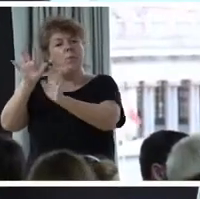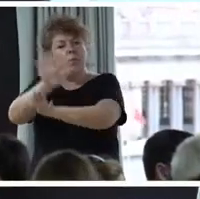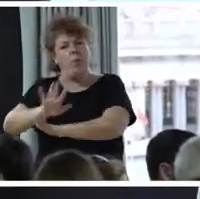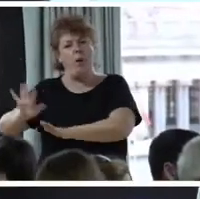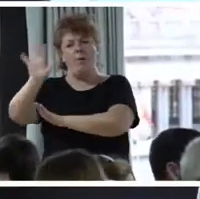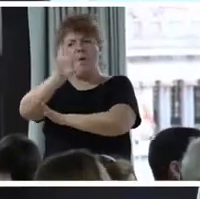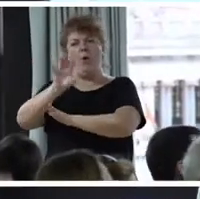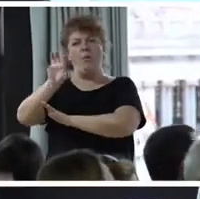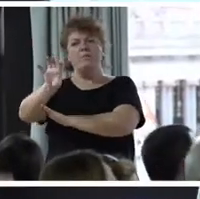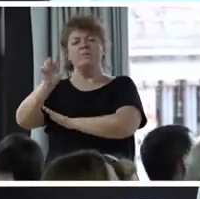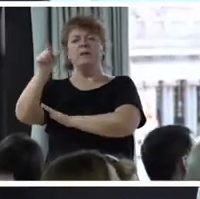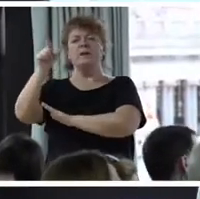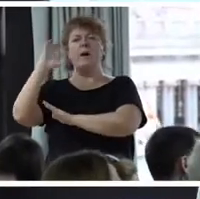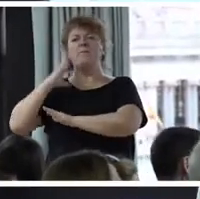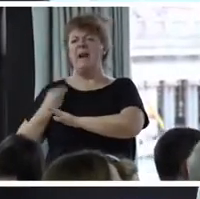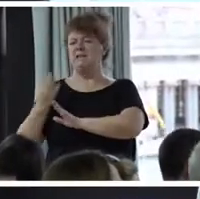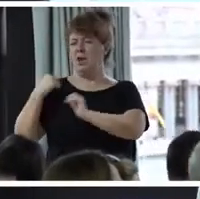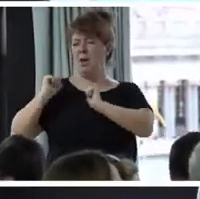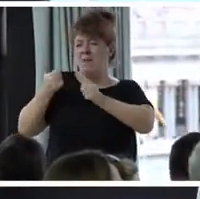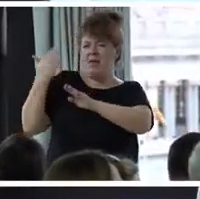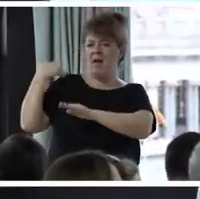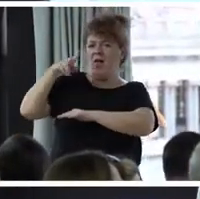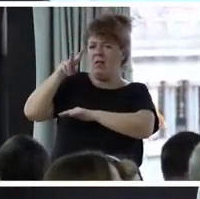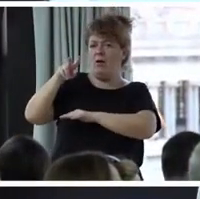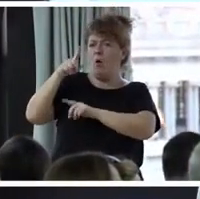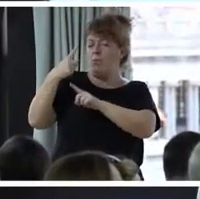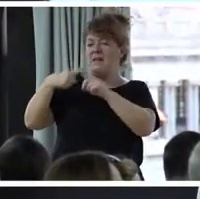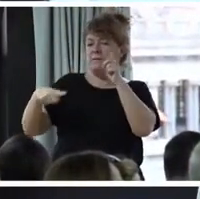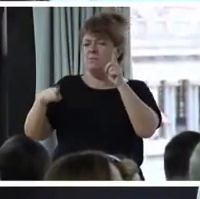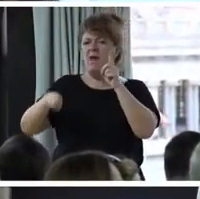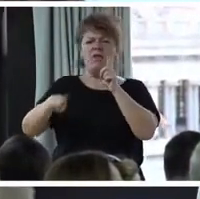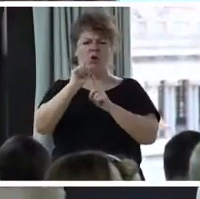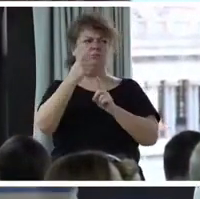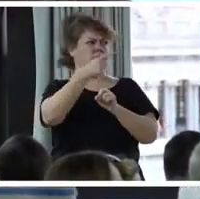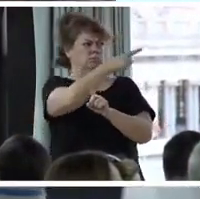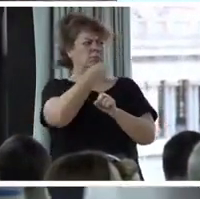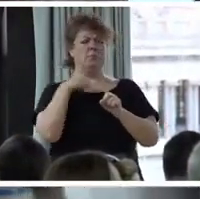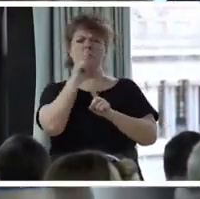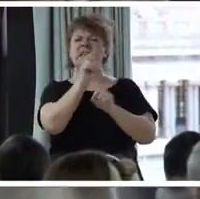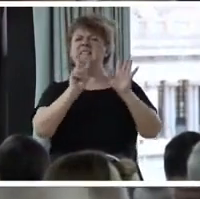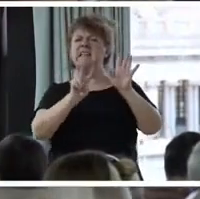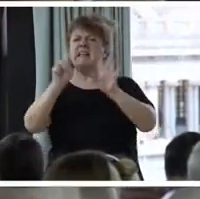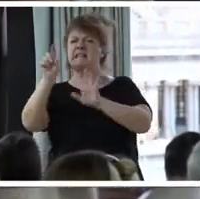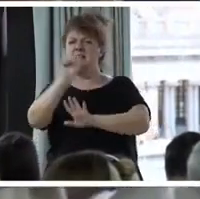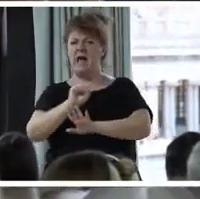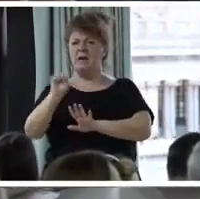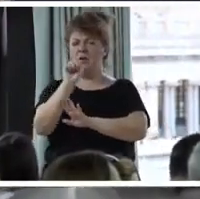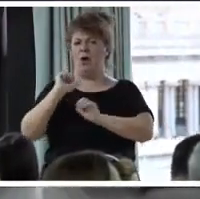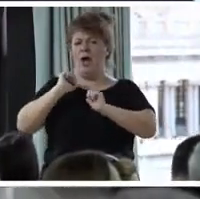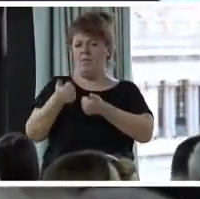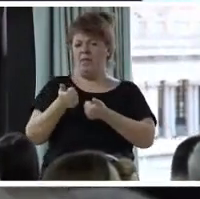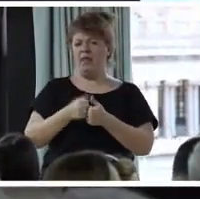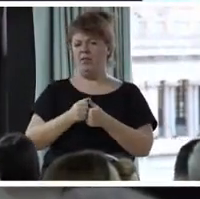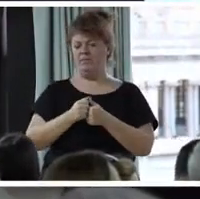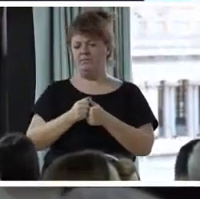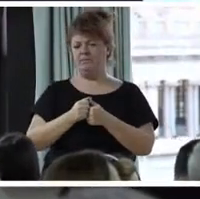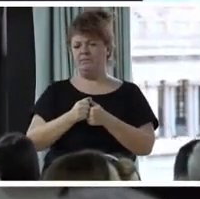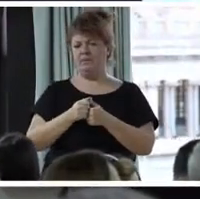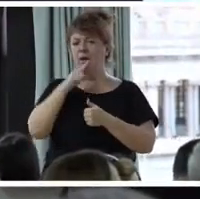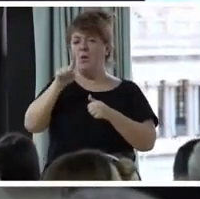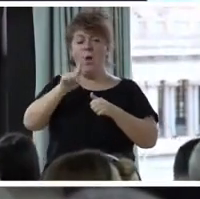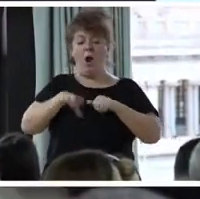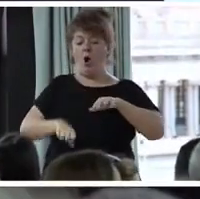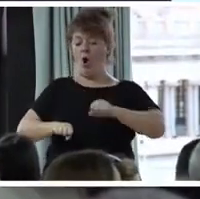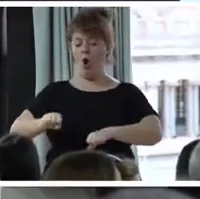empieza hace mes y medio sino son 76 años no 76 años en los que se han vivido una